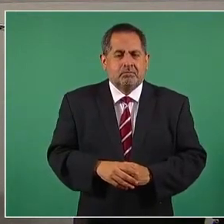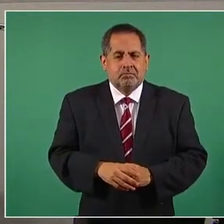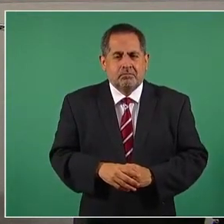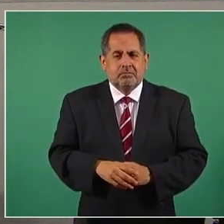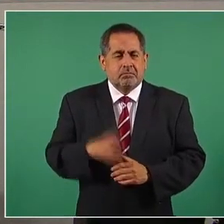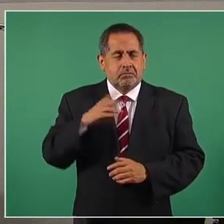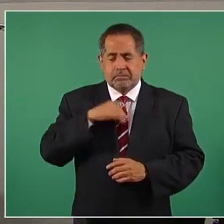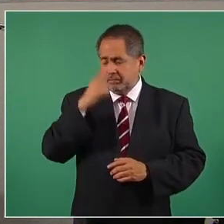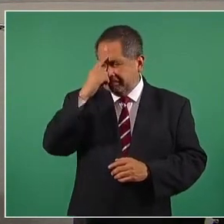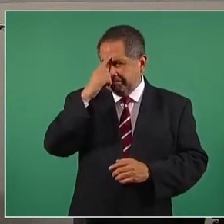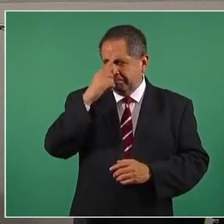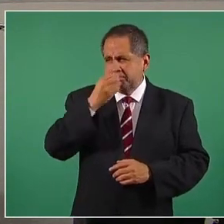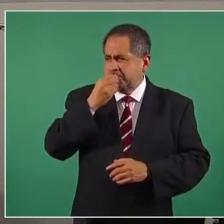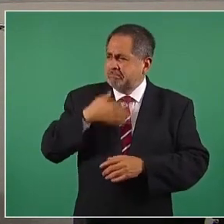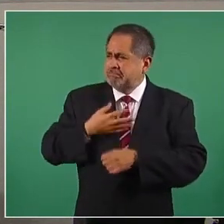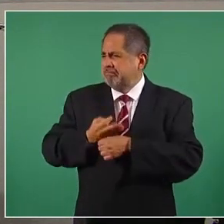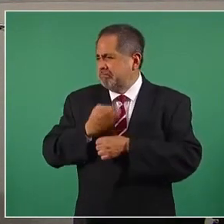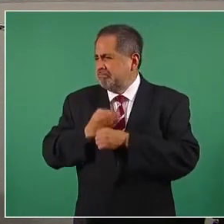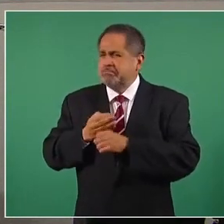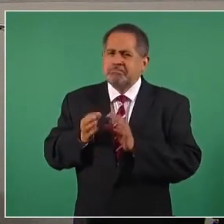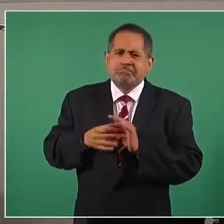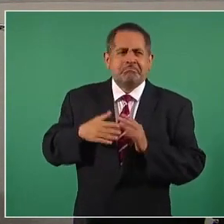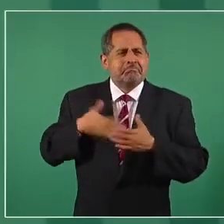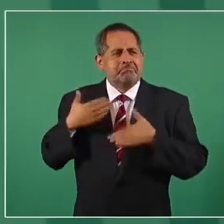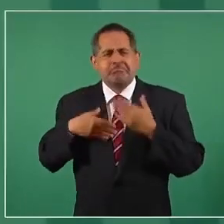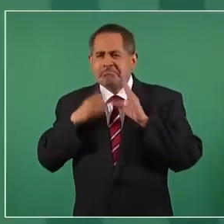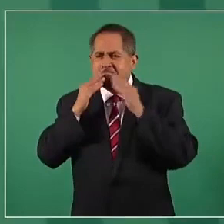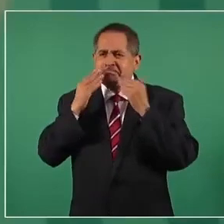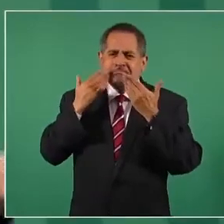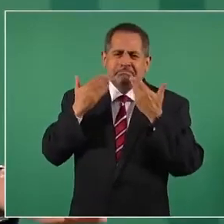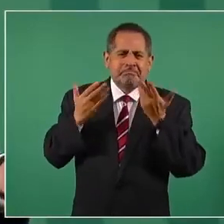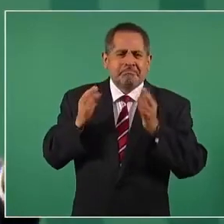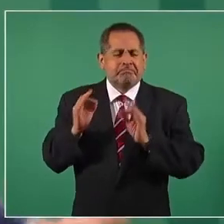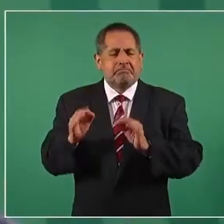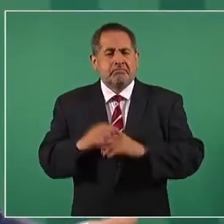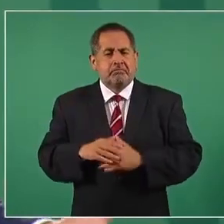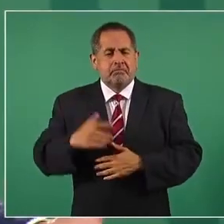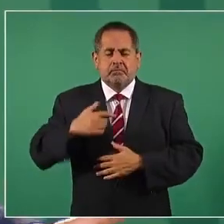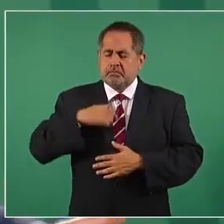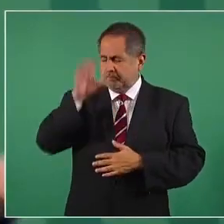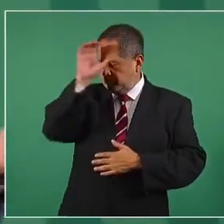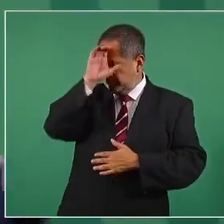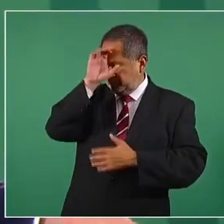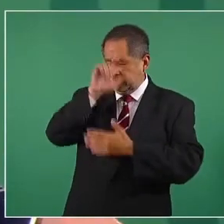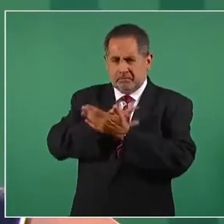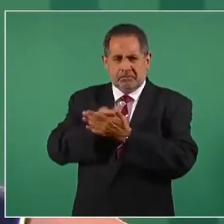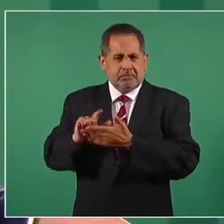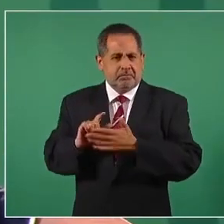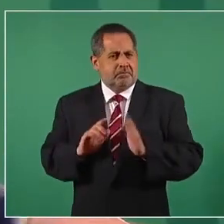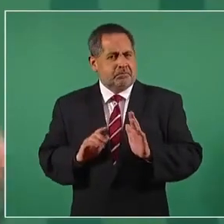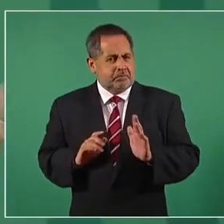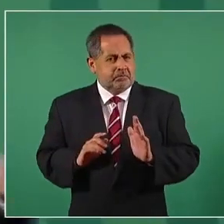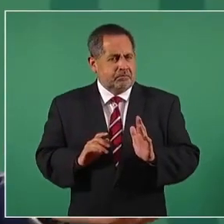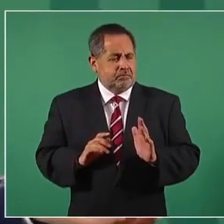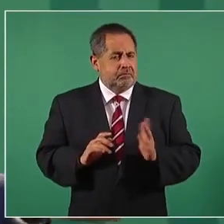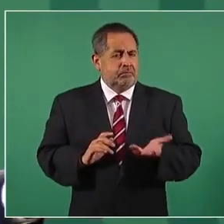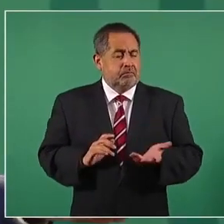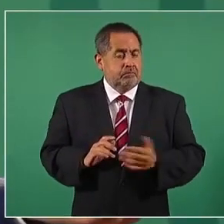no pierdo el sentido del humor, porque pues… Yo tampoco. Tengo mi conciencia tranquila, o sea,